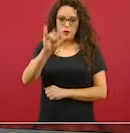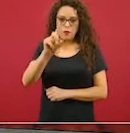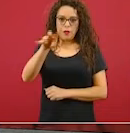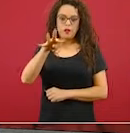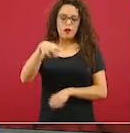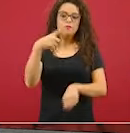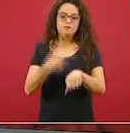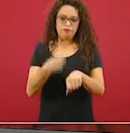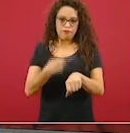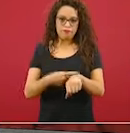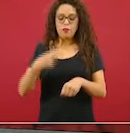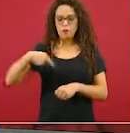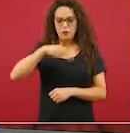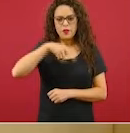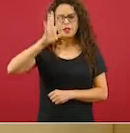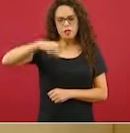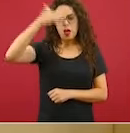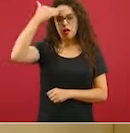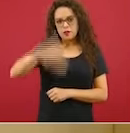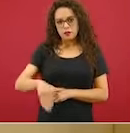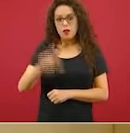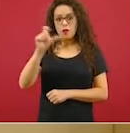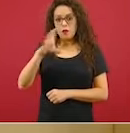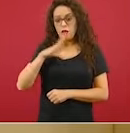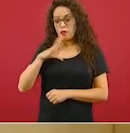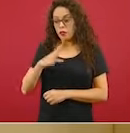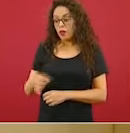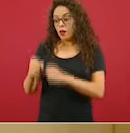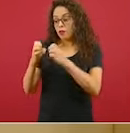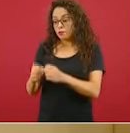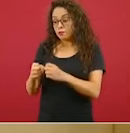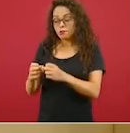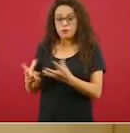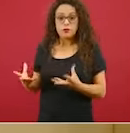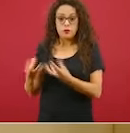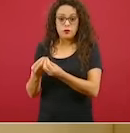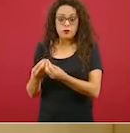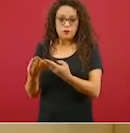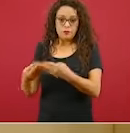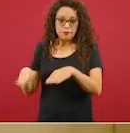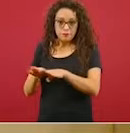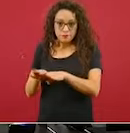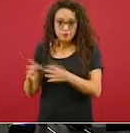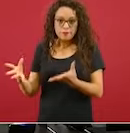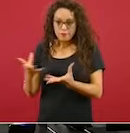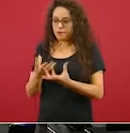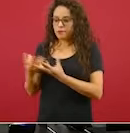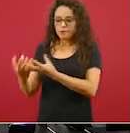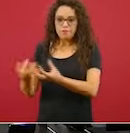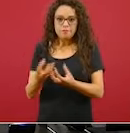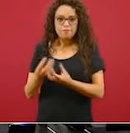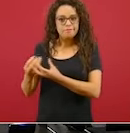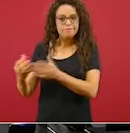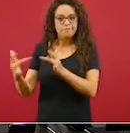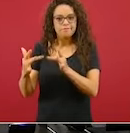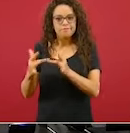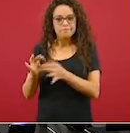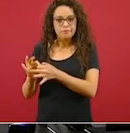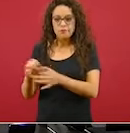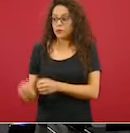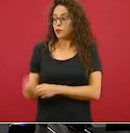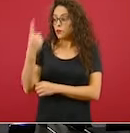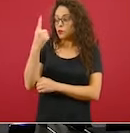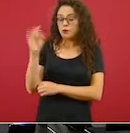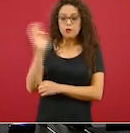que precisamente al interior de un hogar, por la cercanía que tienen los integrantes de la familia, cuando uno de ellos se